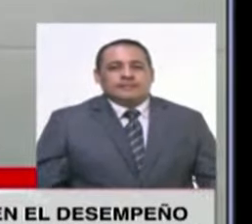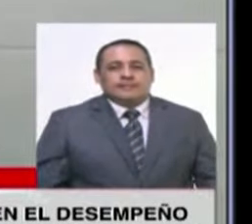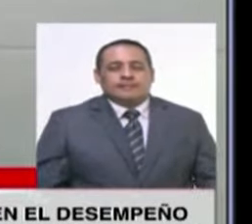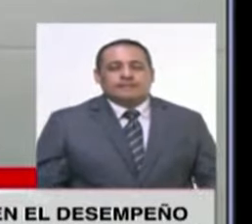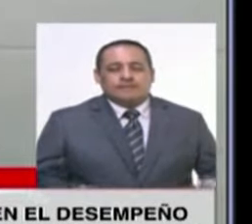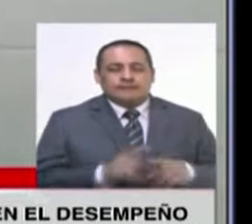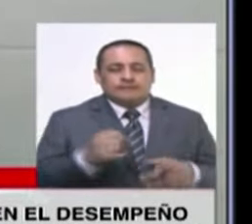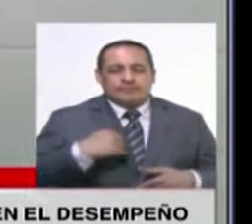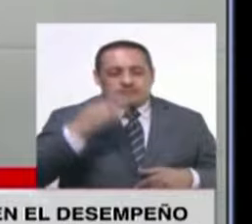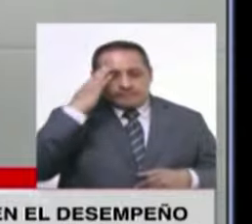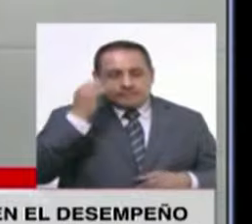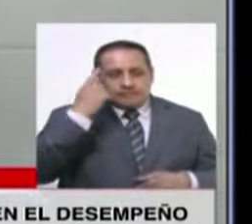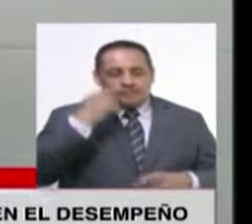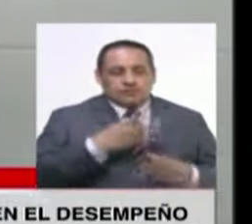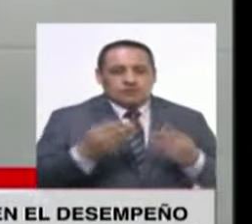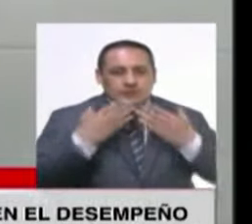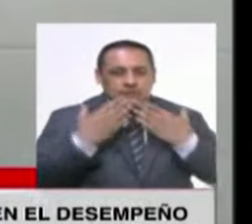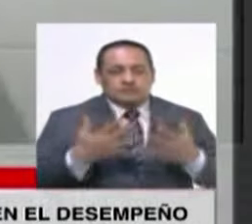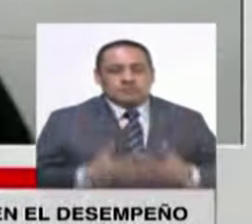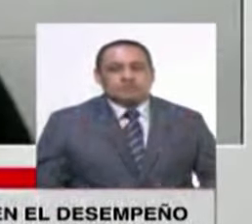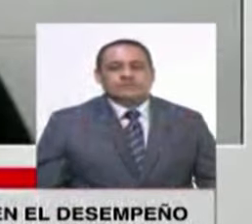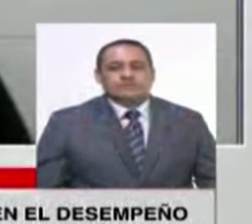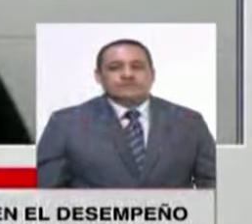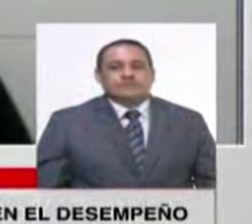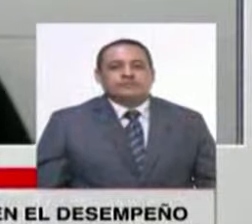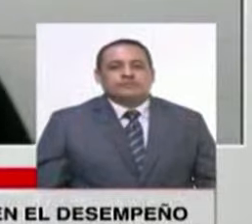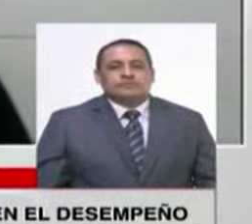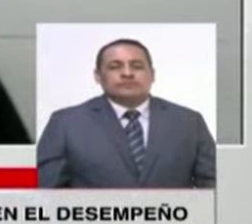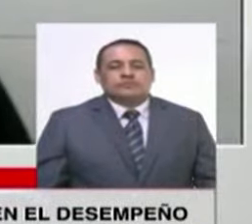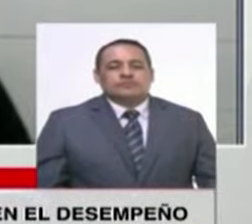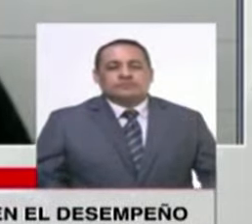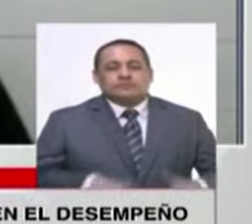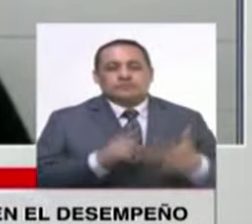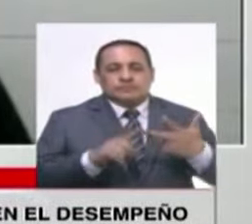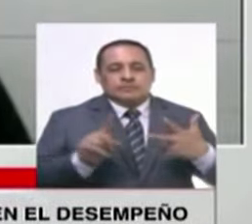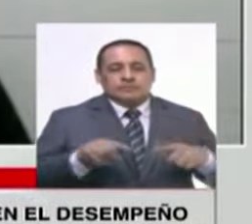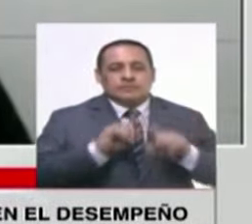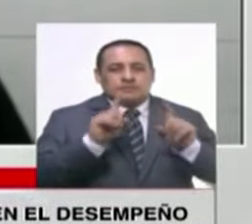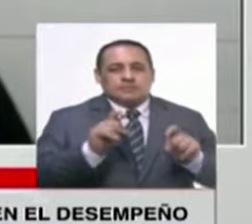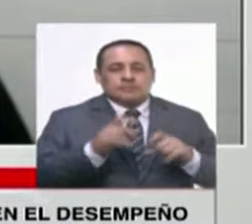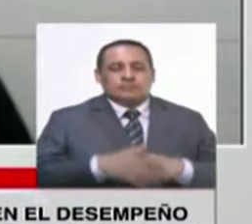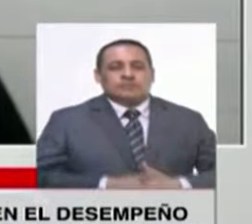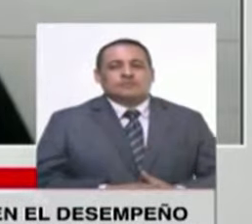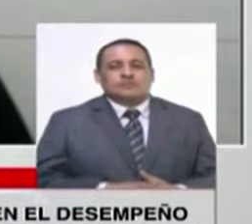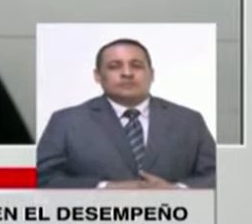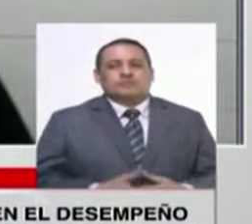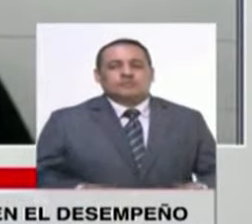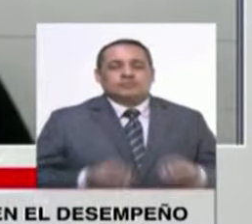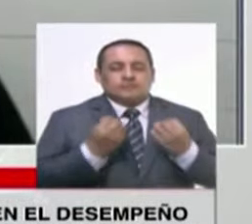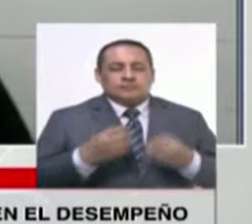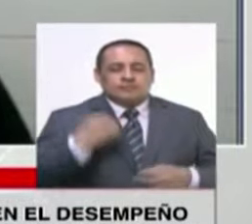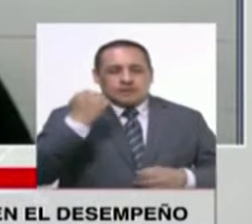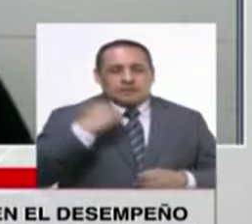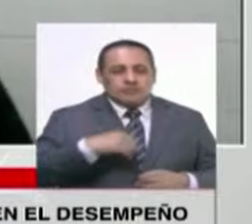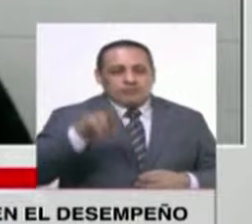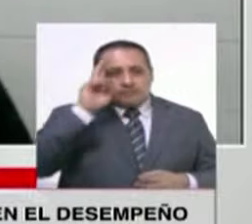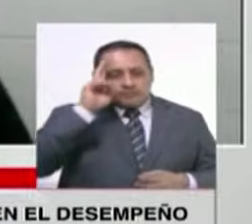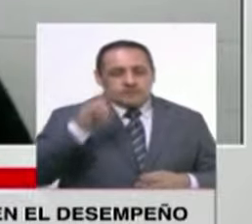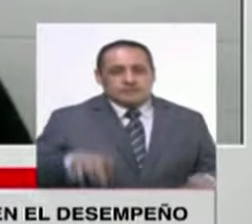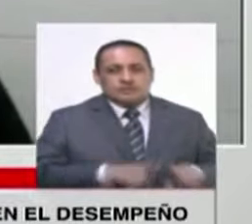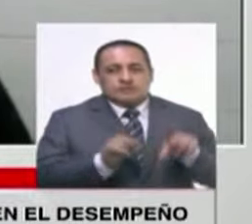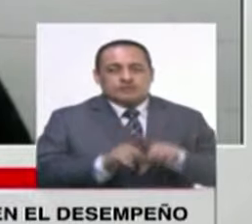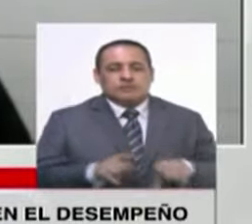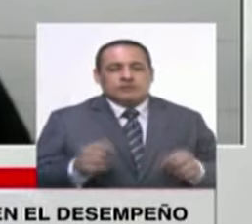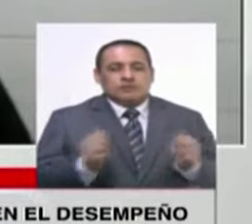Espero sepa entender. Muchas gracias. Señor presidente, la siguiente pregunta. ¿Cómo se ganó la confianza con